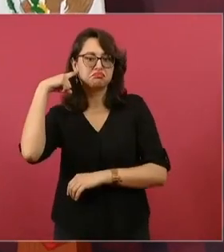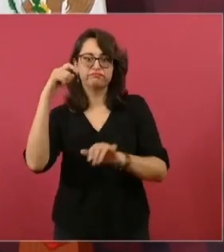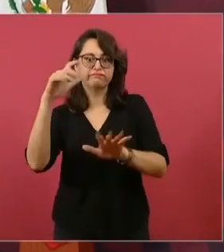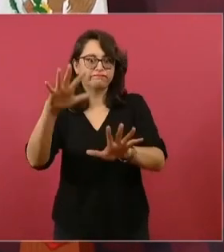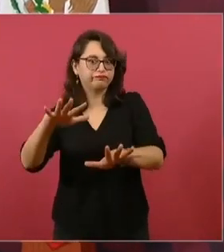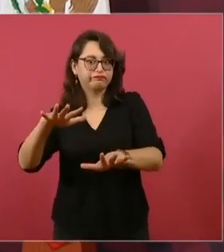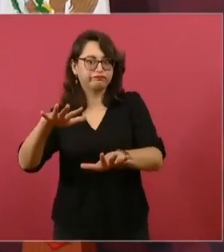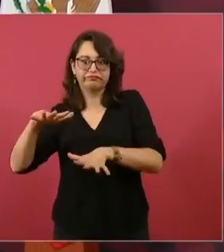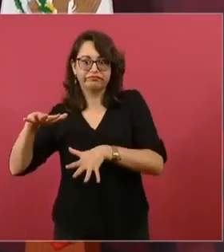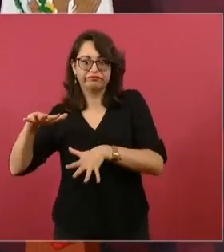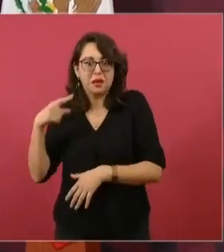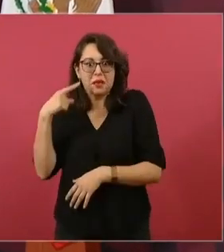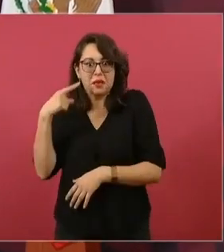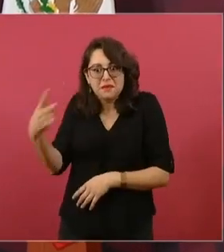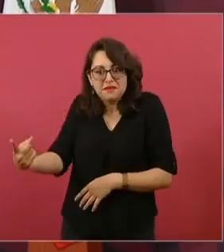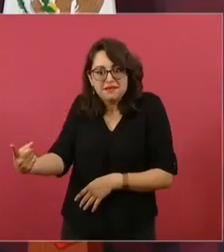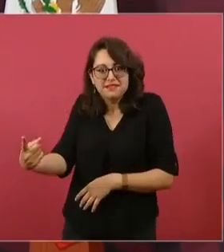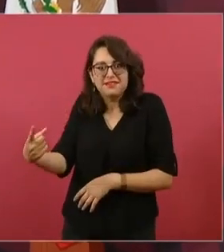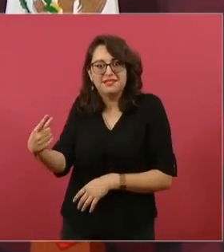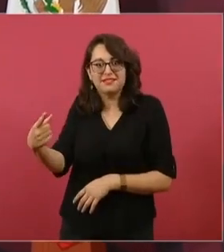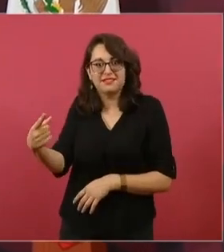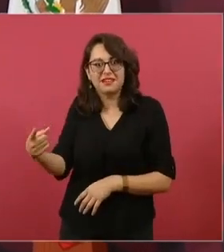Mira,